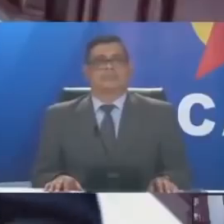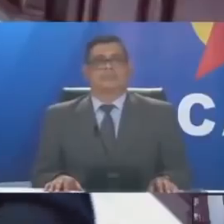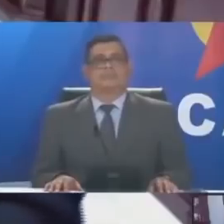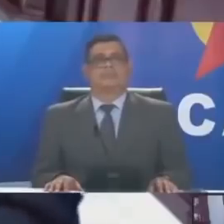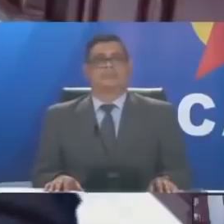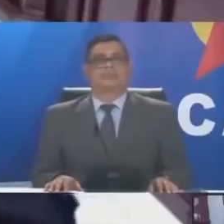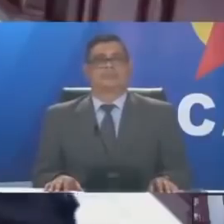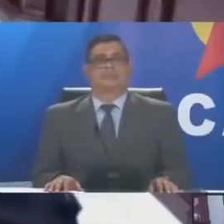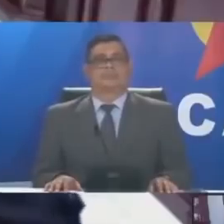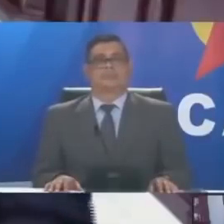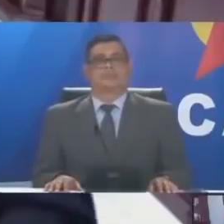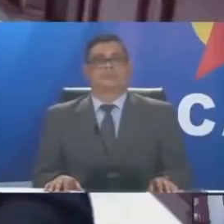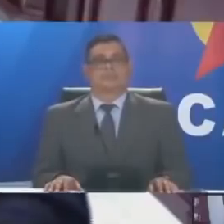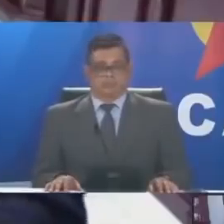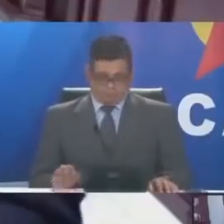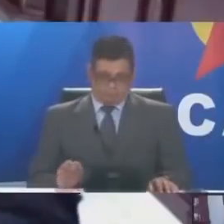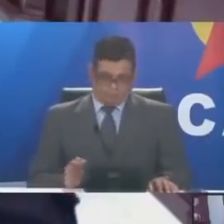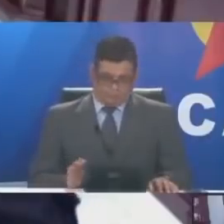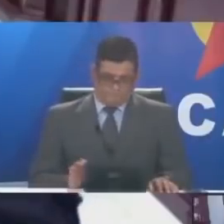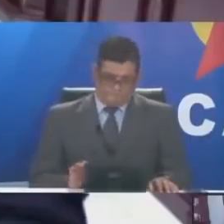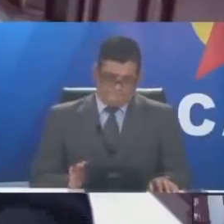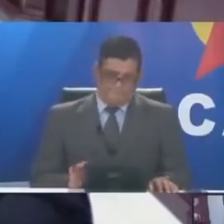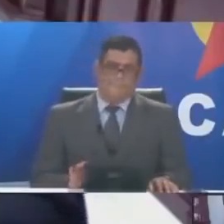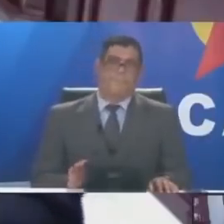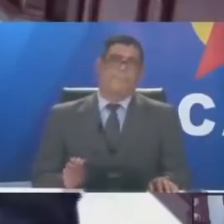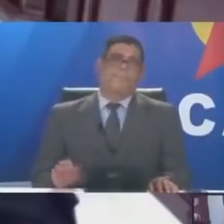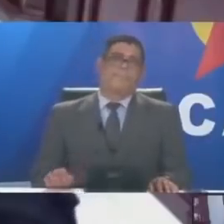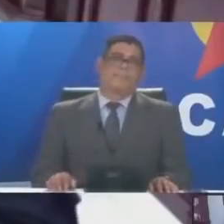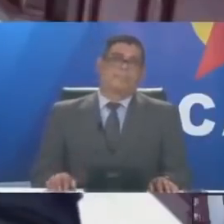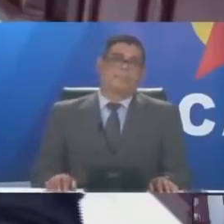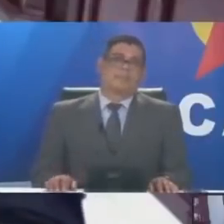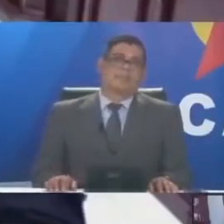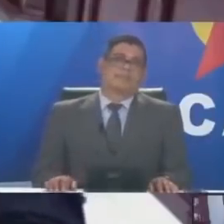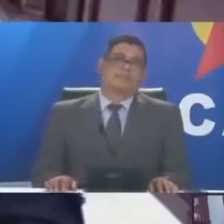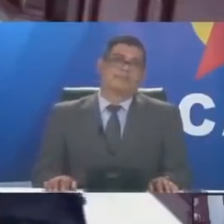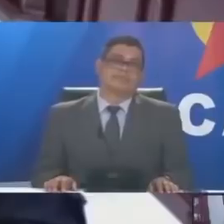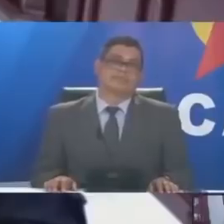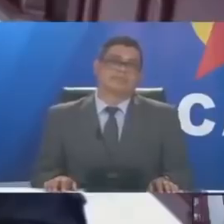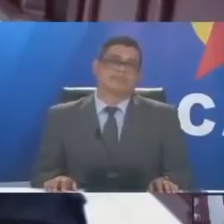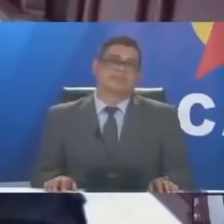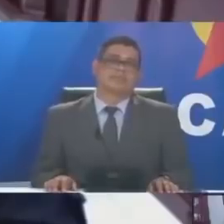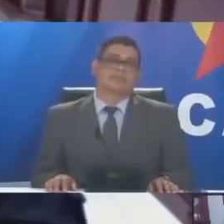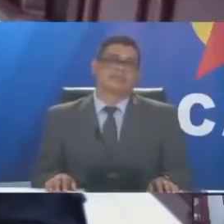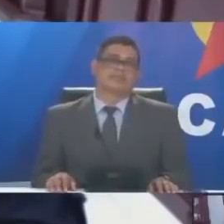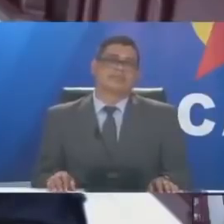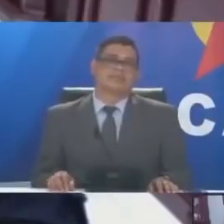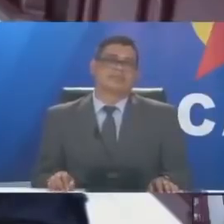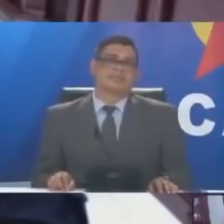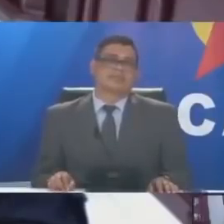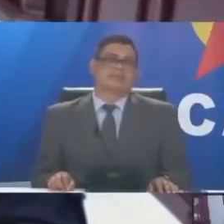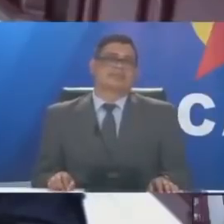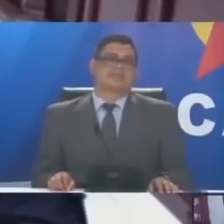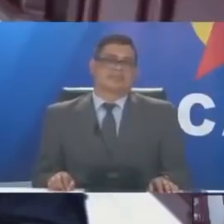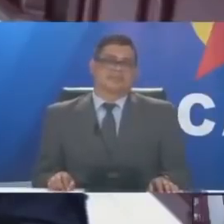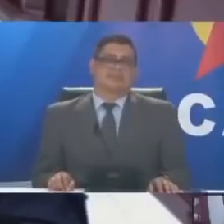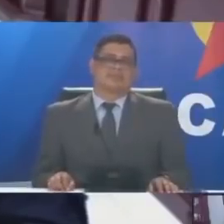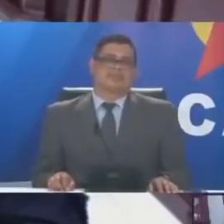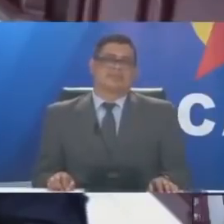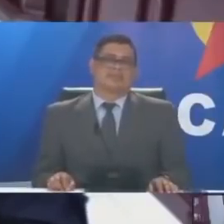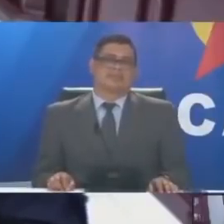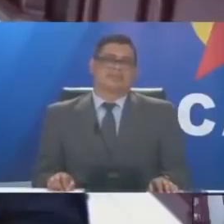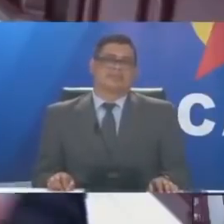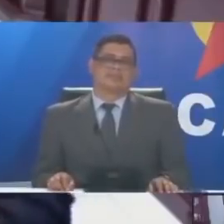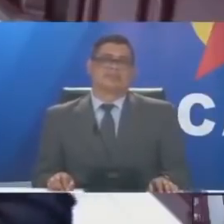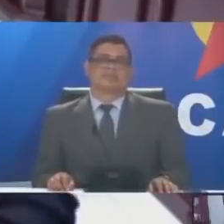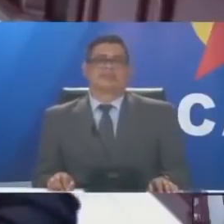no lo administre yo no lo cuide yo no protegido simplemente nos dejaron atrocidades hechas ahí arriba en